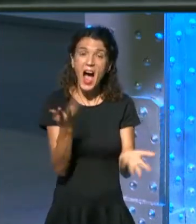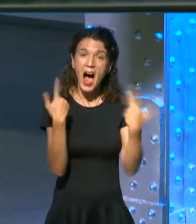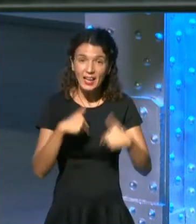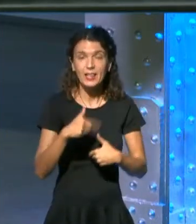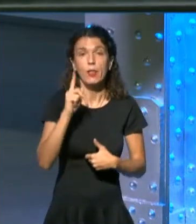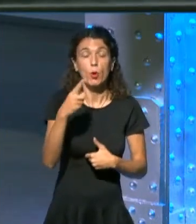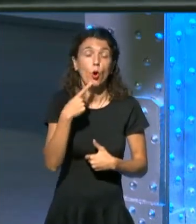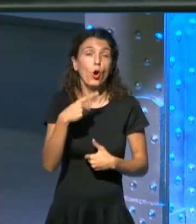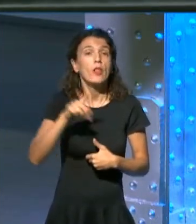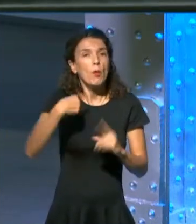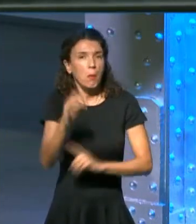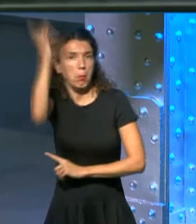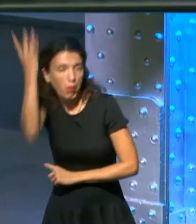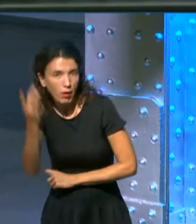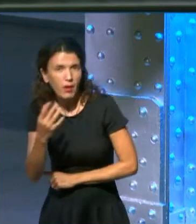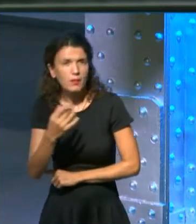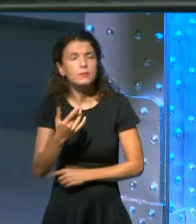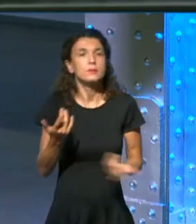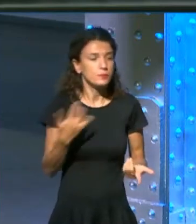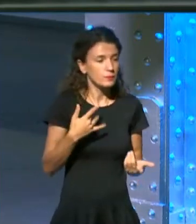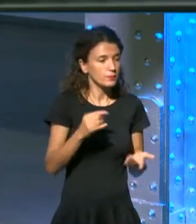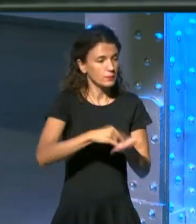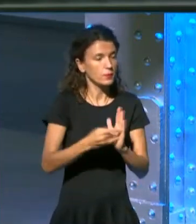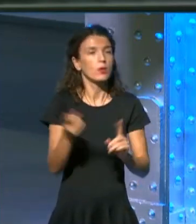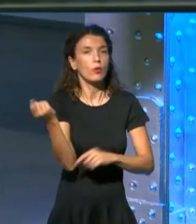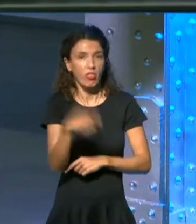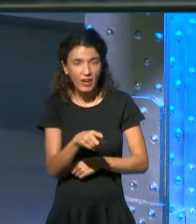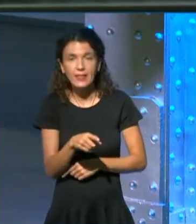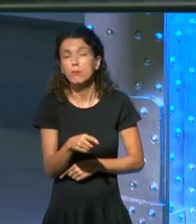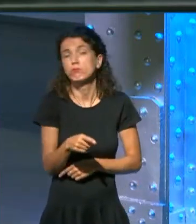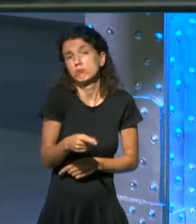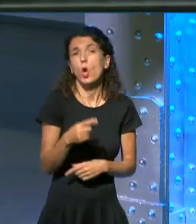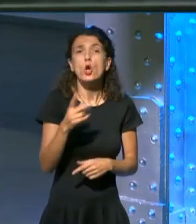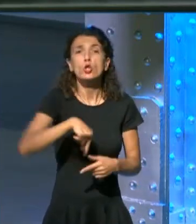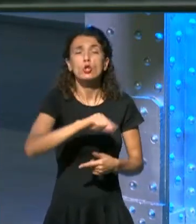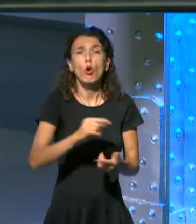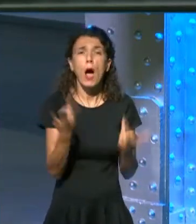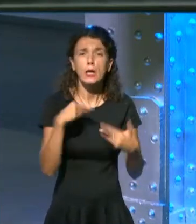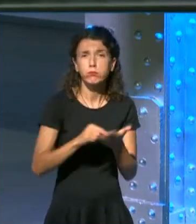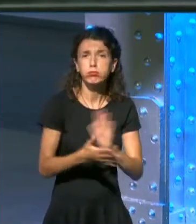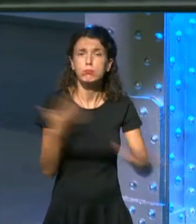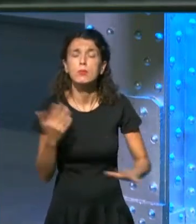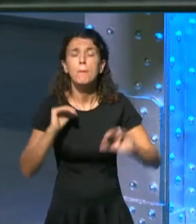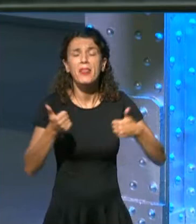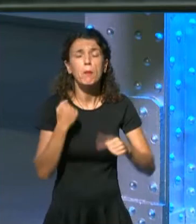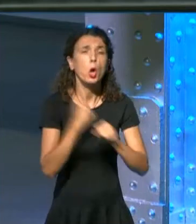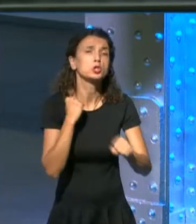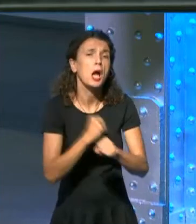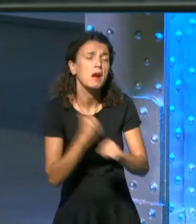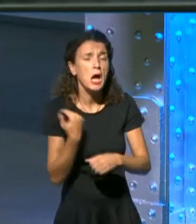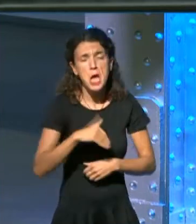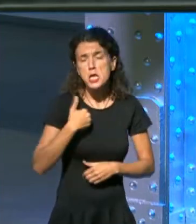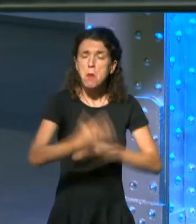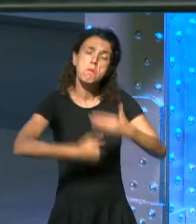disparate. Como somos ágiles, no planificamos. Como somos ágiles, no hace falta documentar nada. Como somos ágiles, empezamos a trabajar y ya veremos lo que